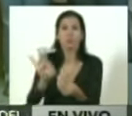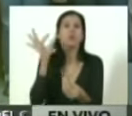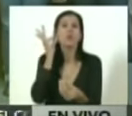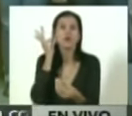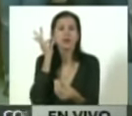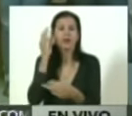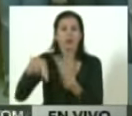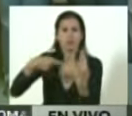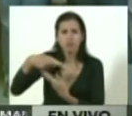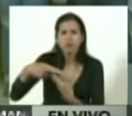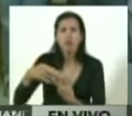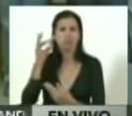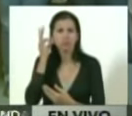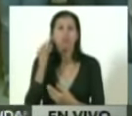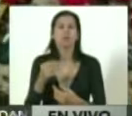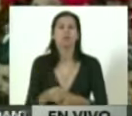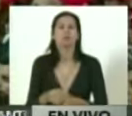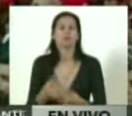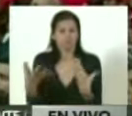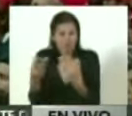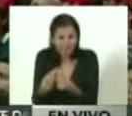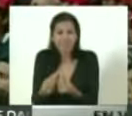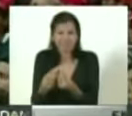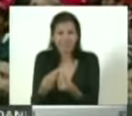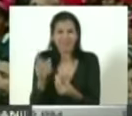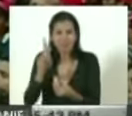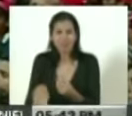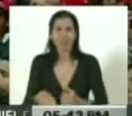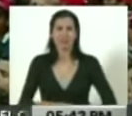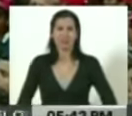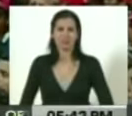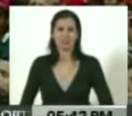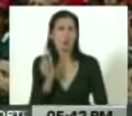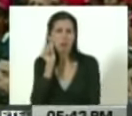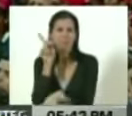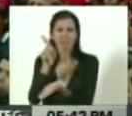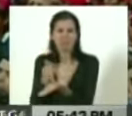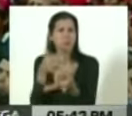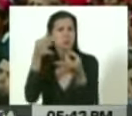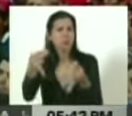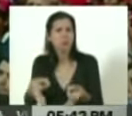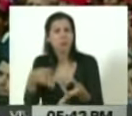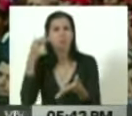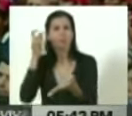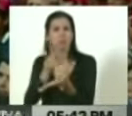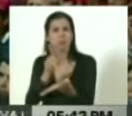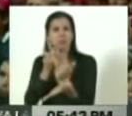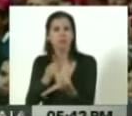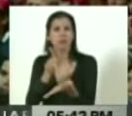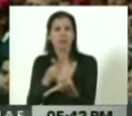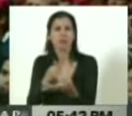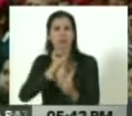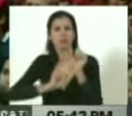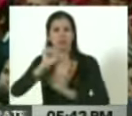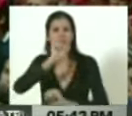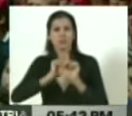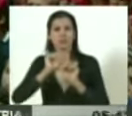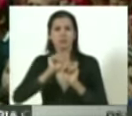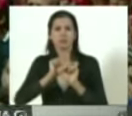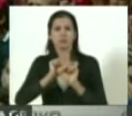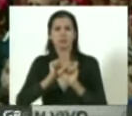patriota, que estuvo ahí en la defensa, que ha estado ahí siempre en la defensa de